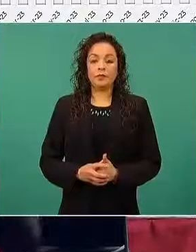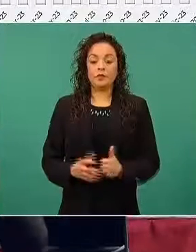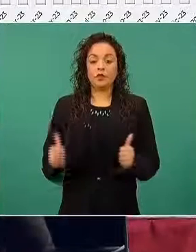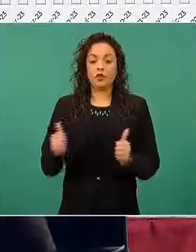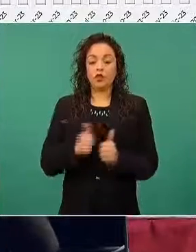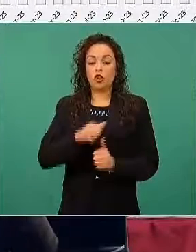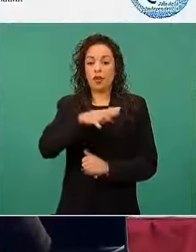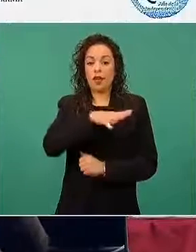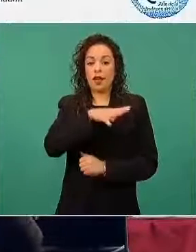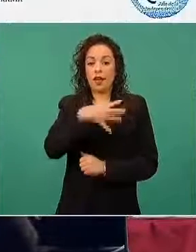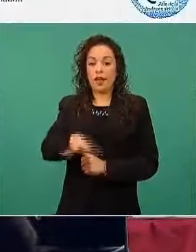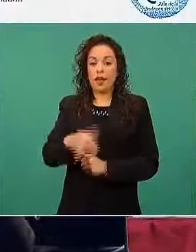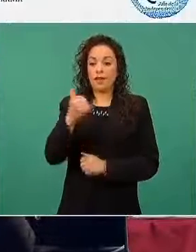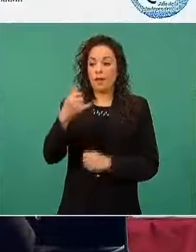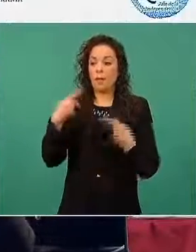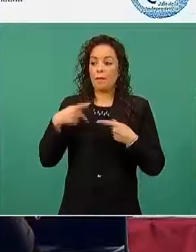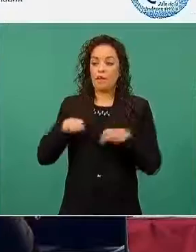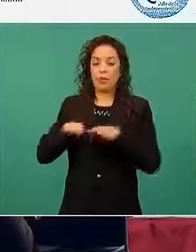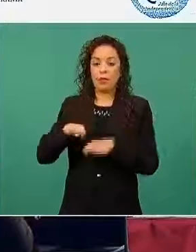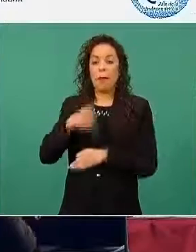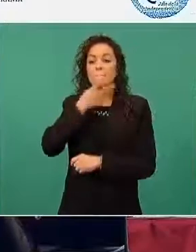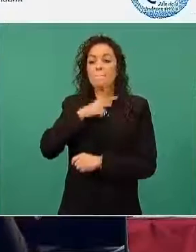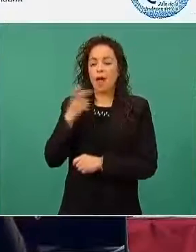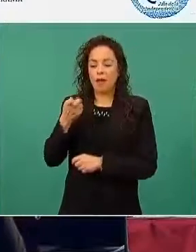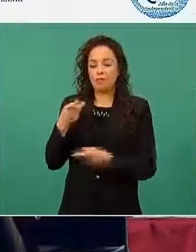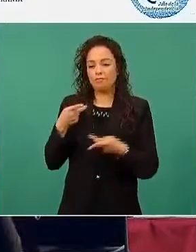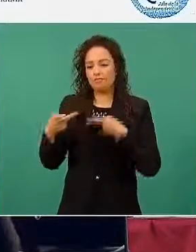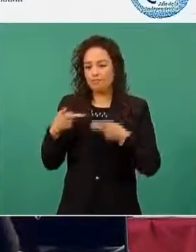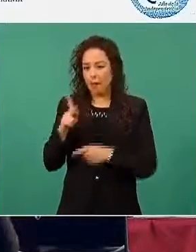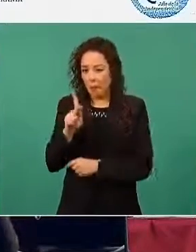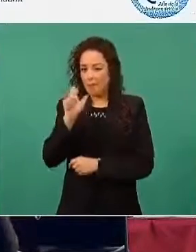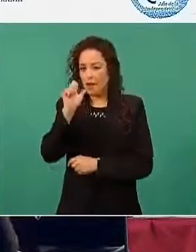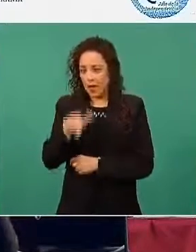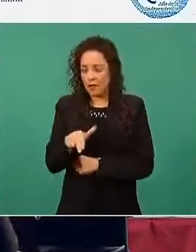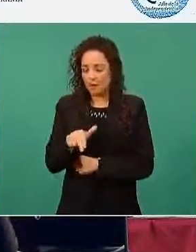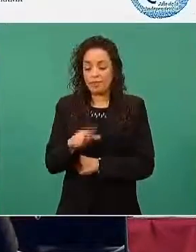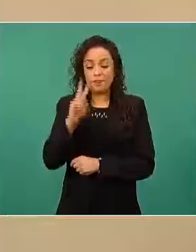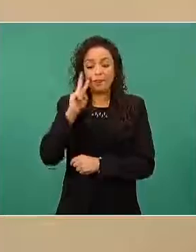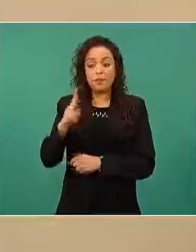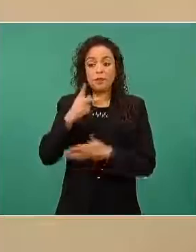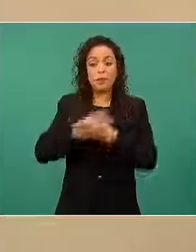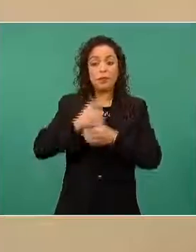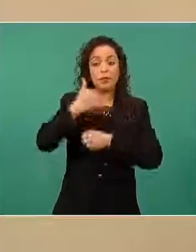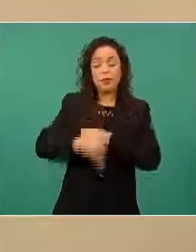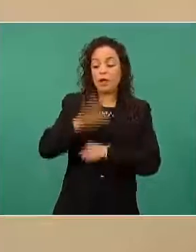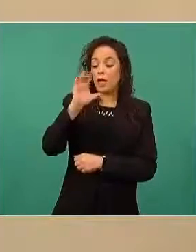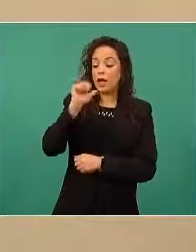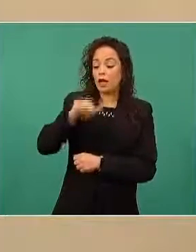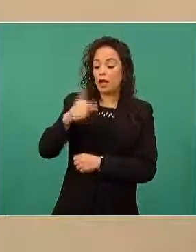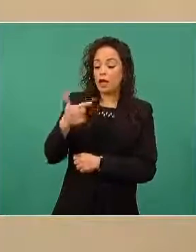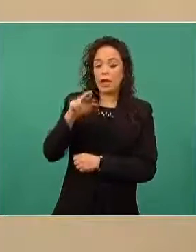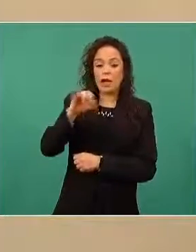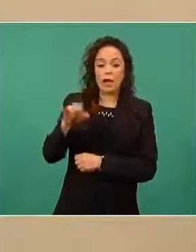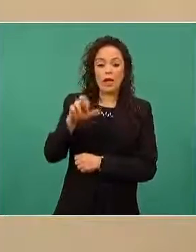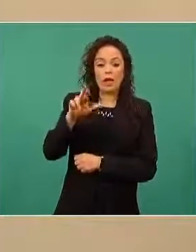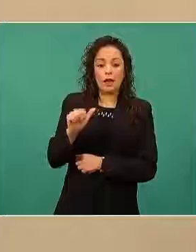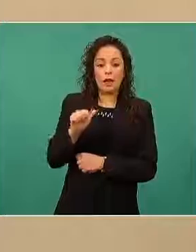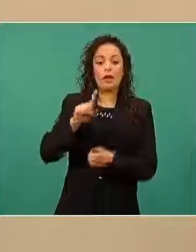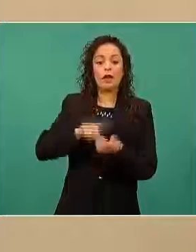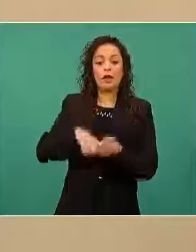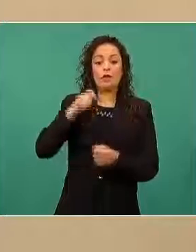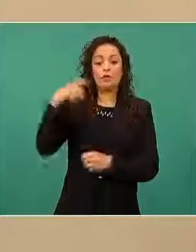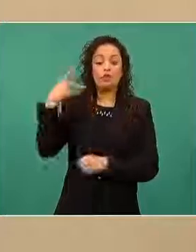personal de Pemex. La que sigue. Sobre el proyecto de Cangrejera, que es importante dentro de las 10 líneas que maneja